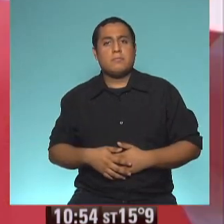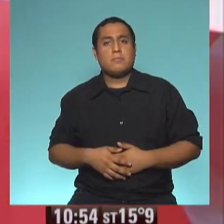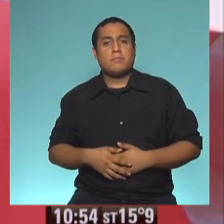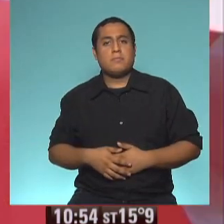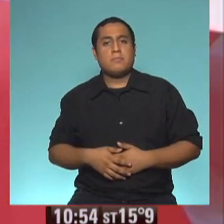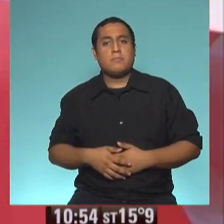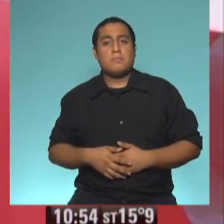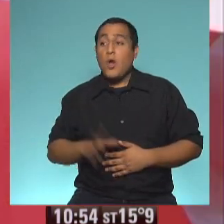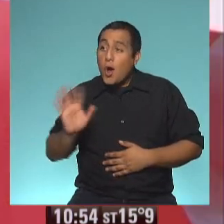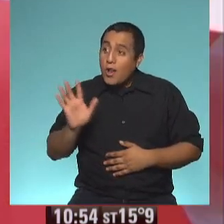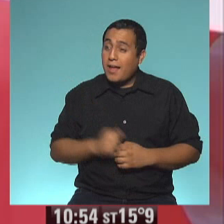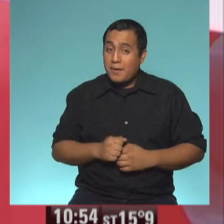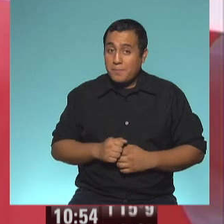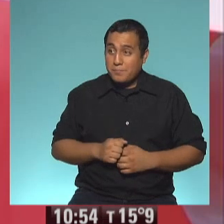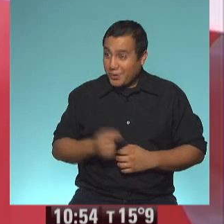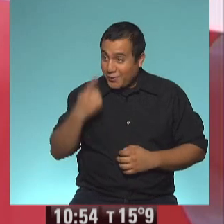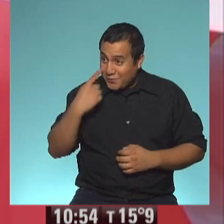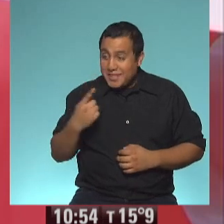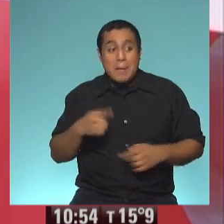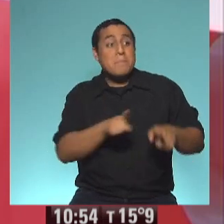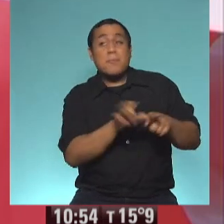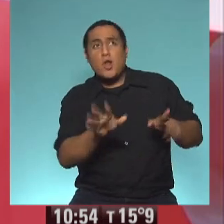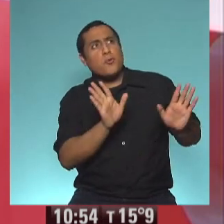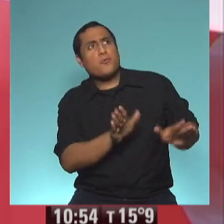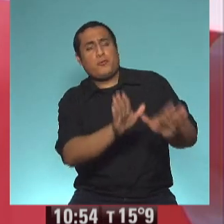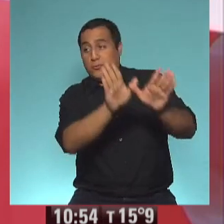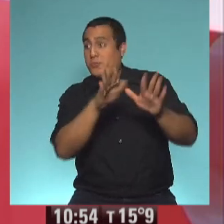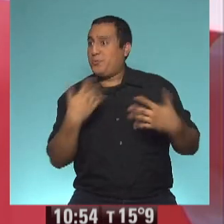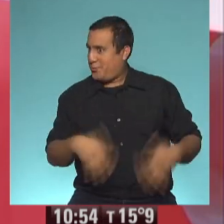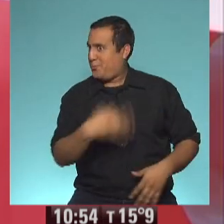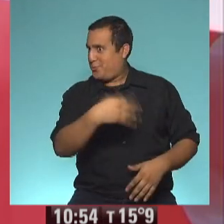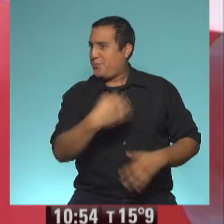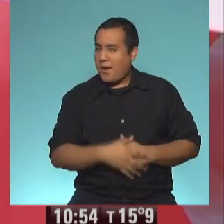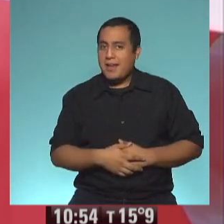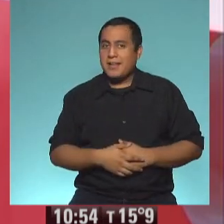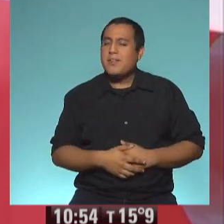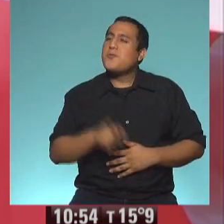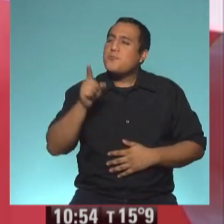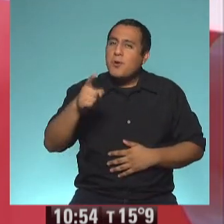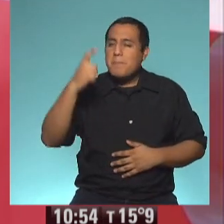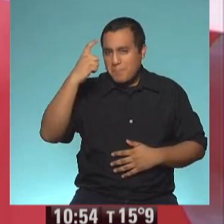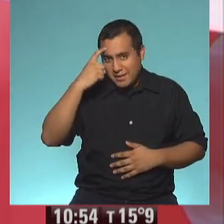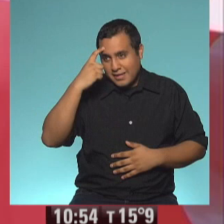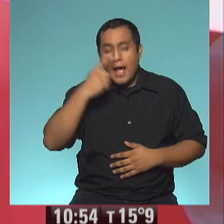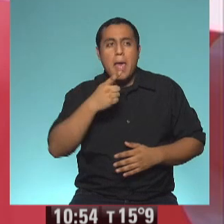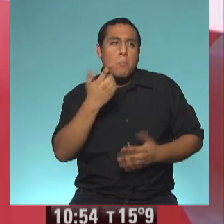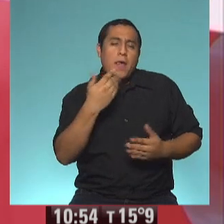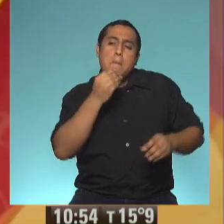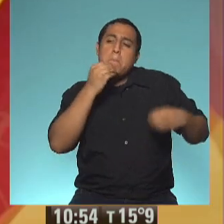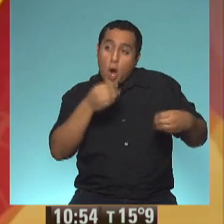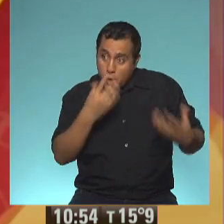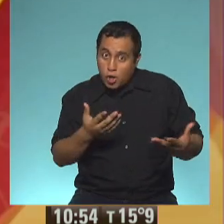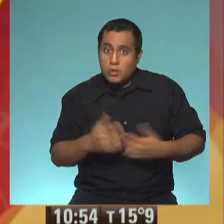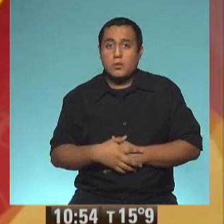hola yo como buena mi hermano tiene lo suyo no le parece que debería ser amos para mejorar